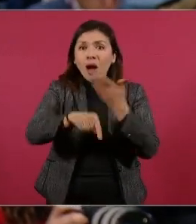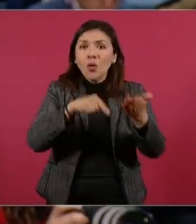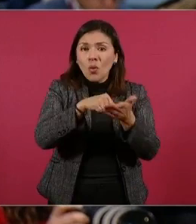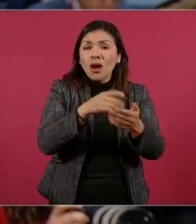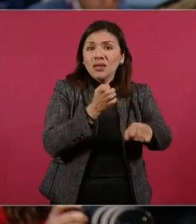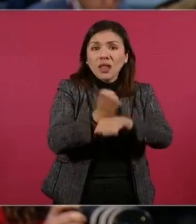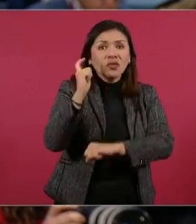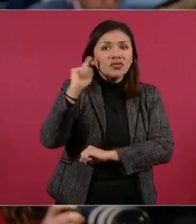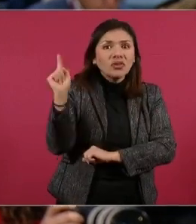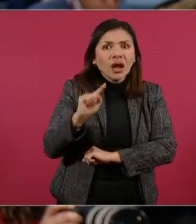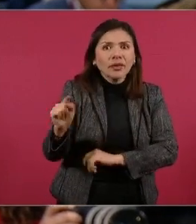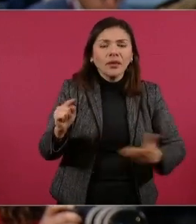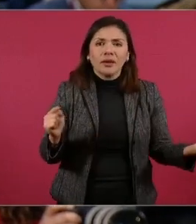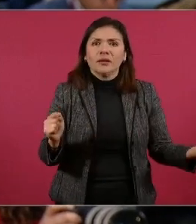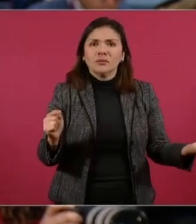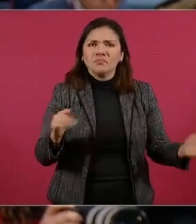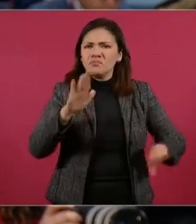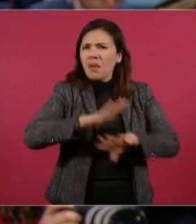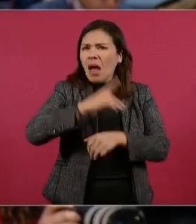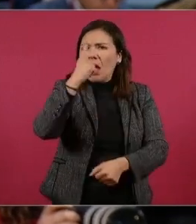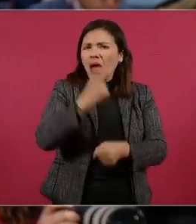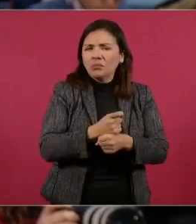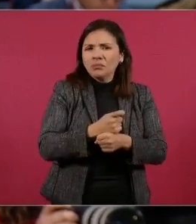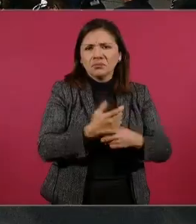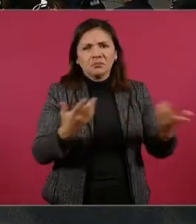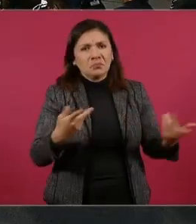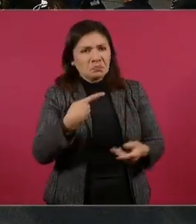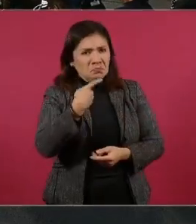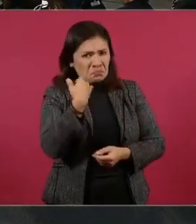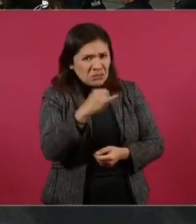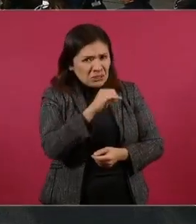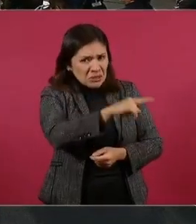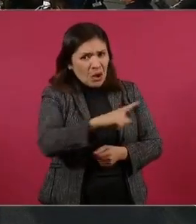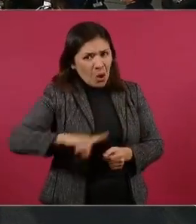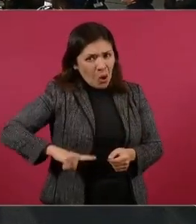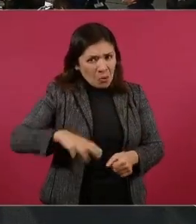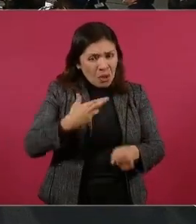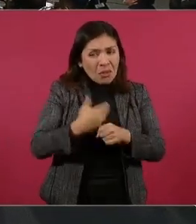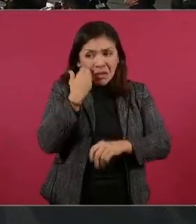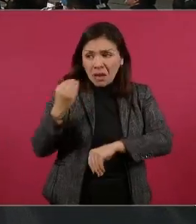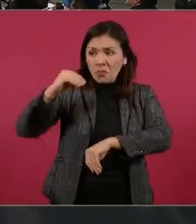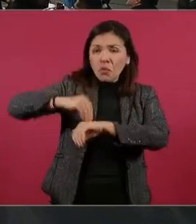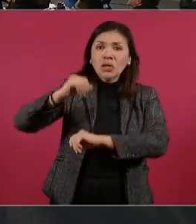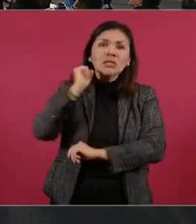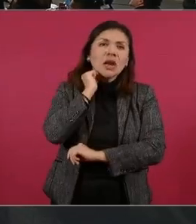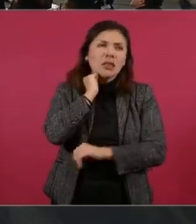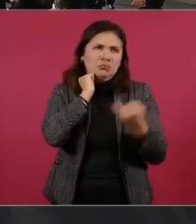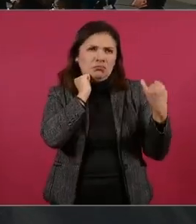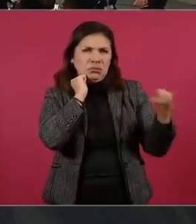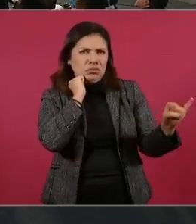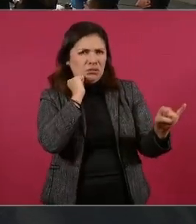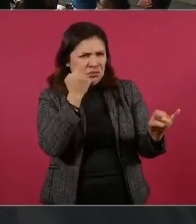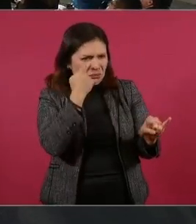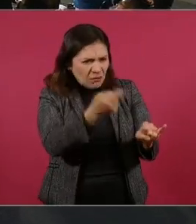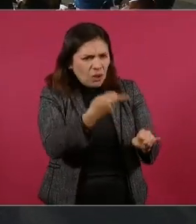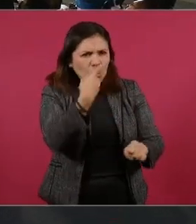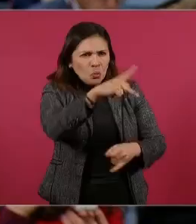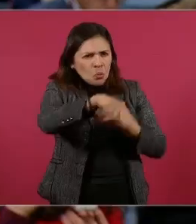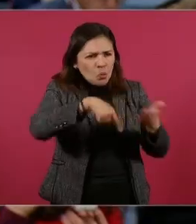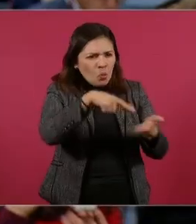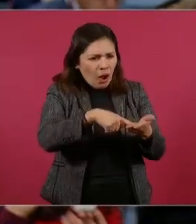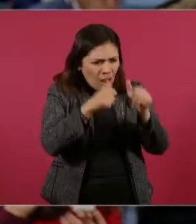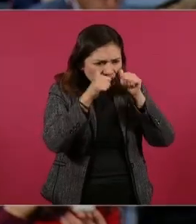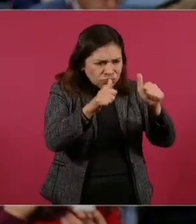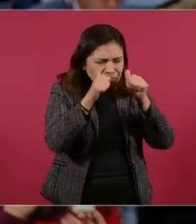Entonces cómo es posible que también él quiera aspirar a ser senador si los resultados ahí en la localidad